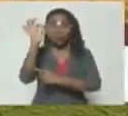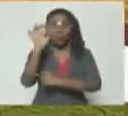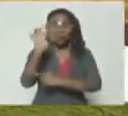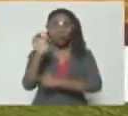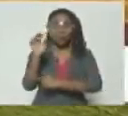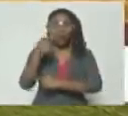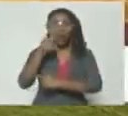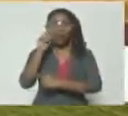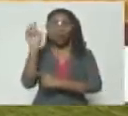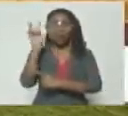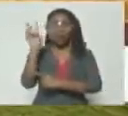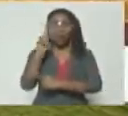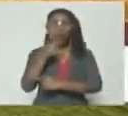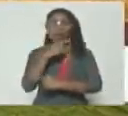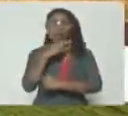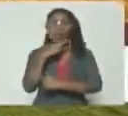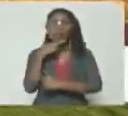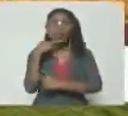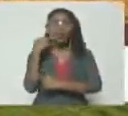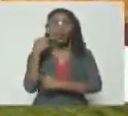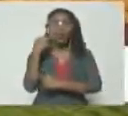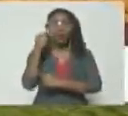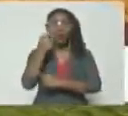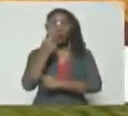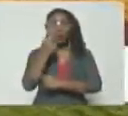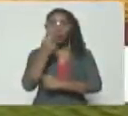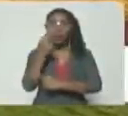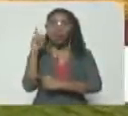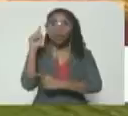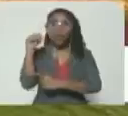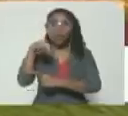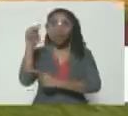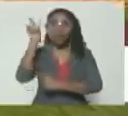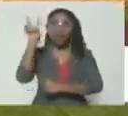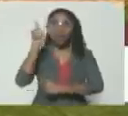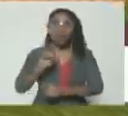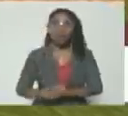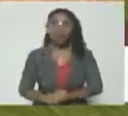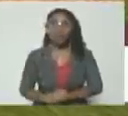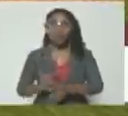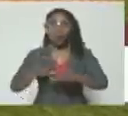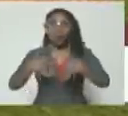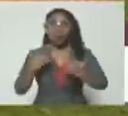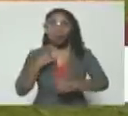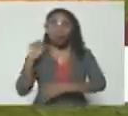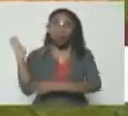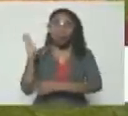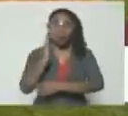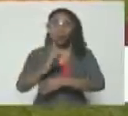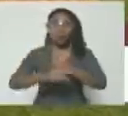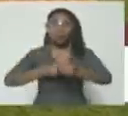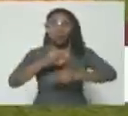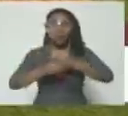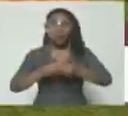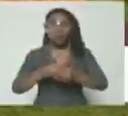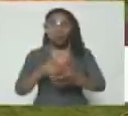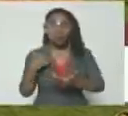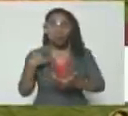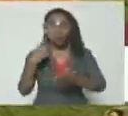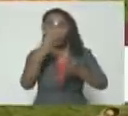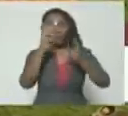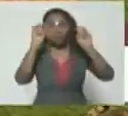venezolano con el sabor venezolano, el cual venimos a traer las marcas, el cual es San